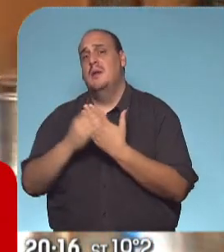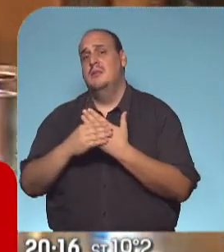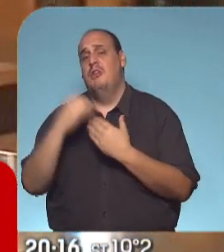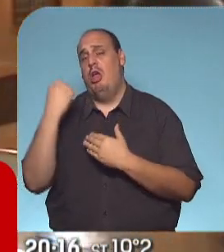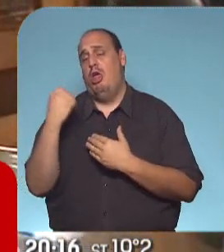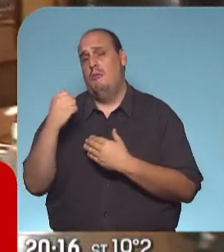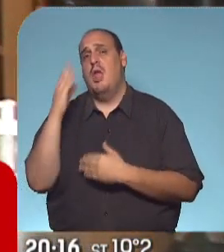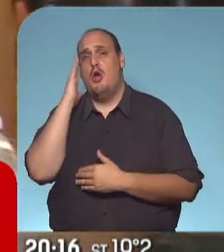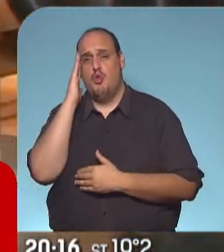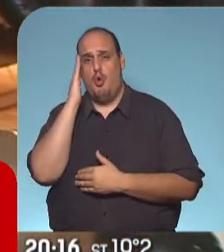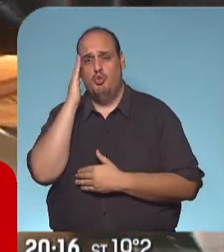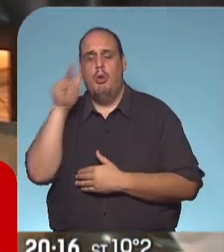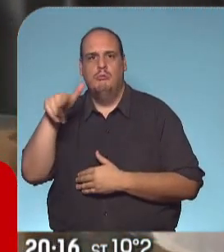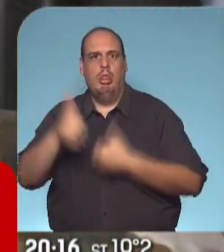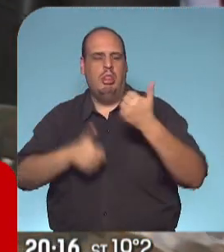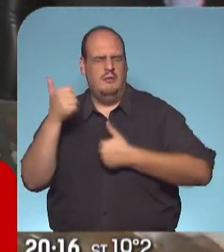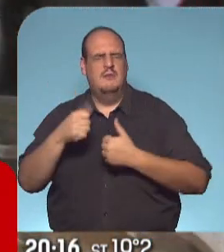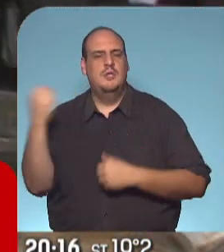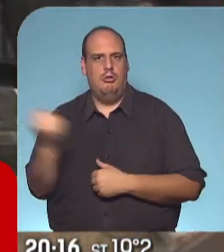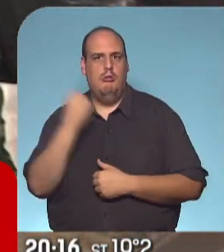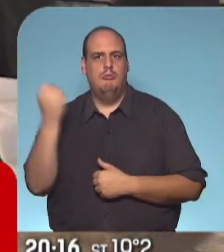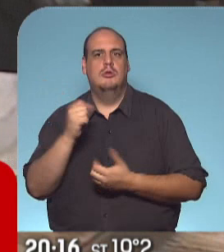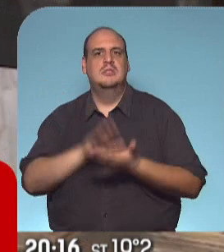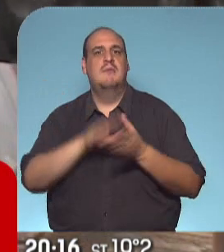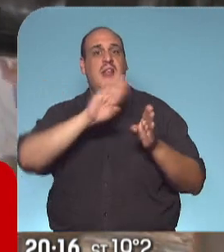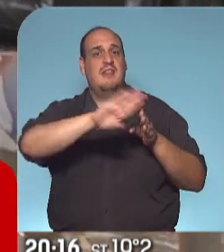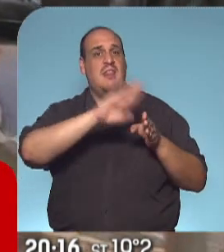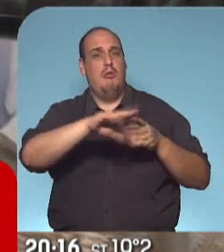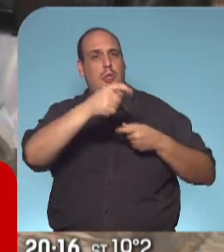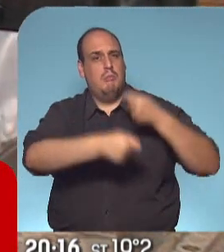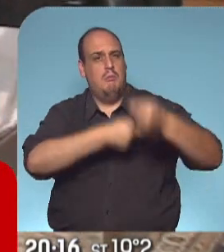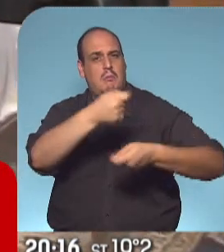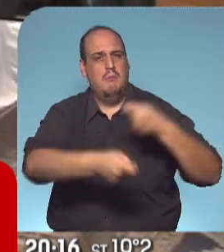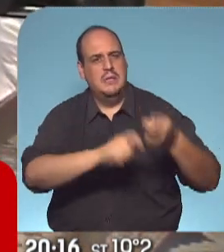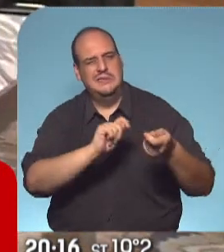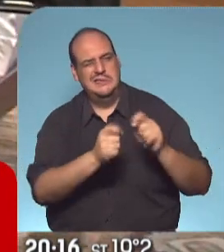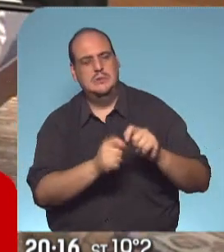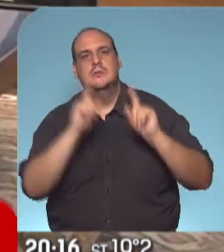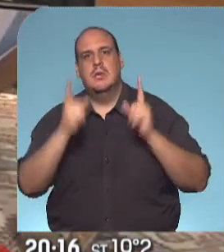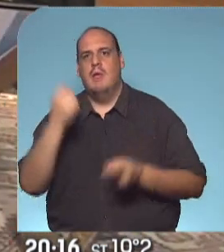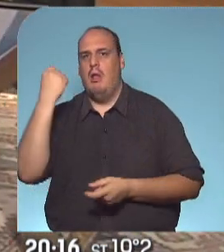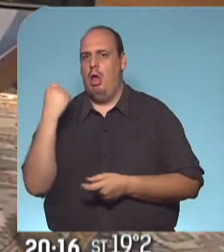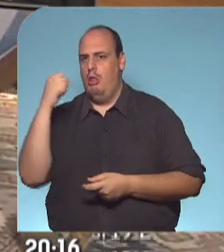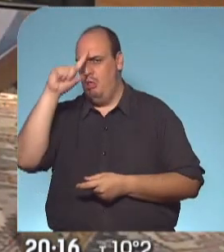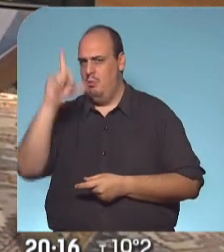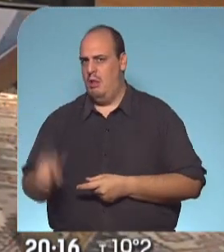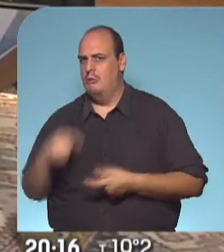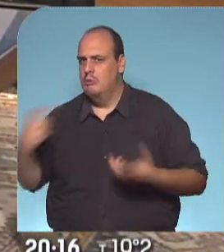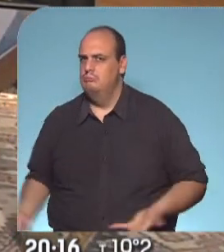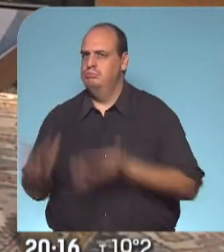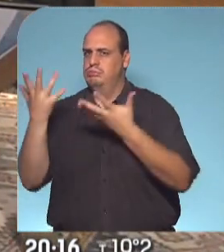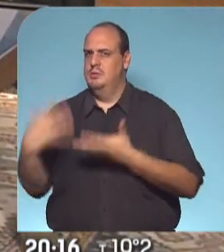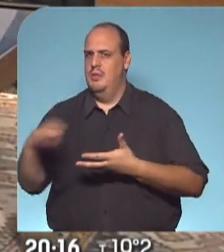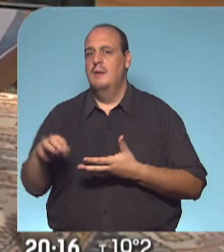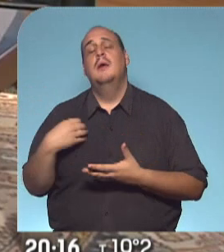desafíos más grandes en medio de la pandemia, que es el de renegociar la deuda y además reencender la economía nacional. Buenas noches, ministro. Muchísimas gracias